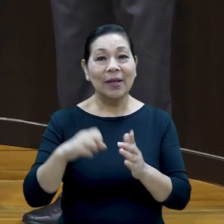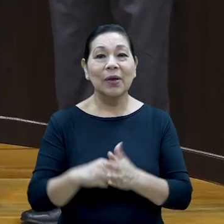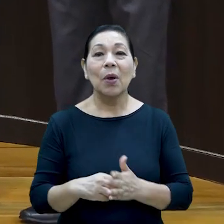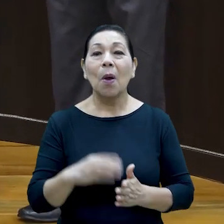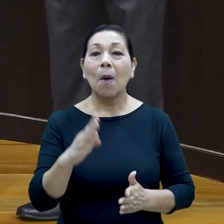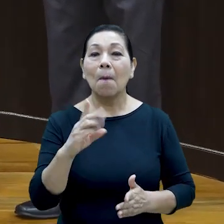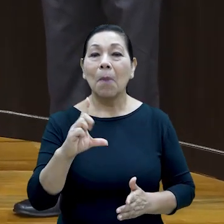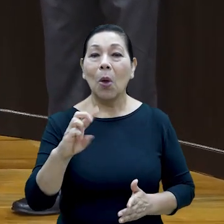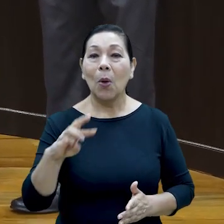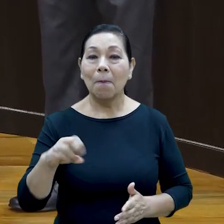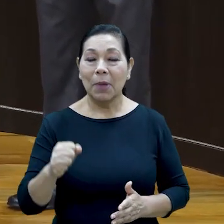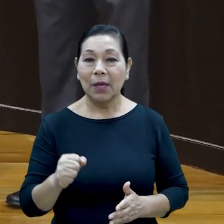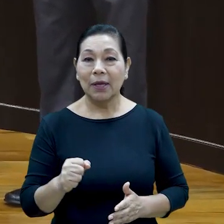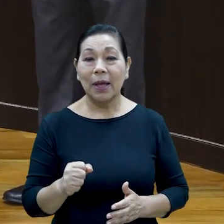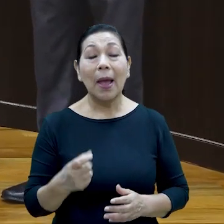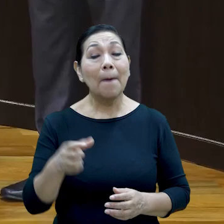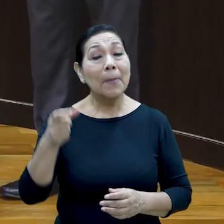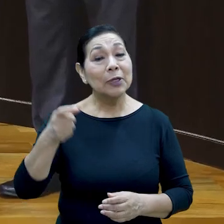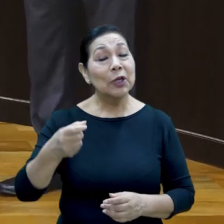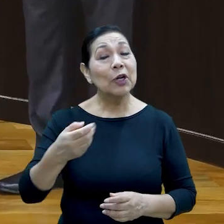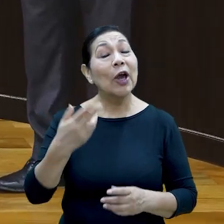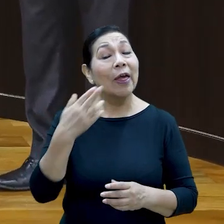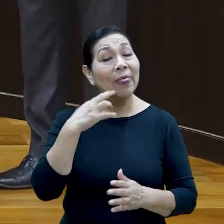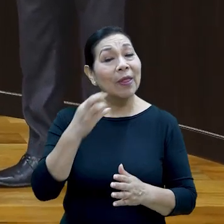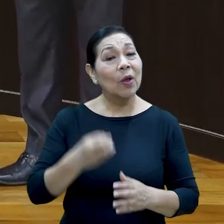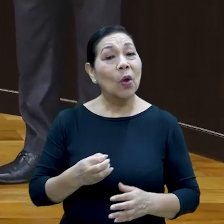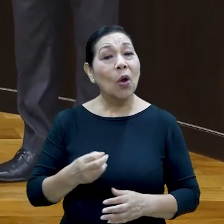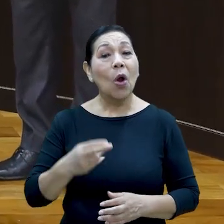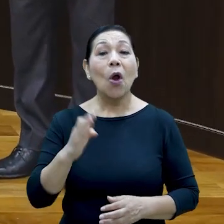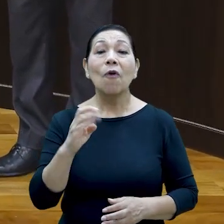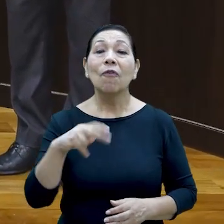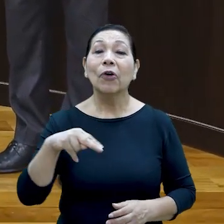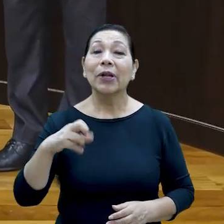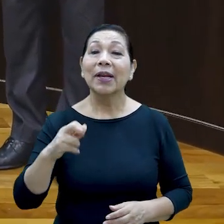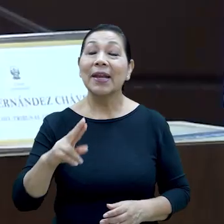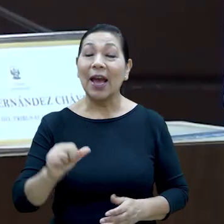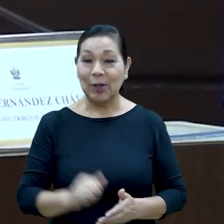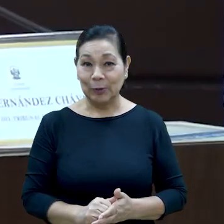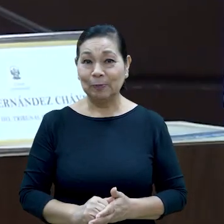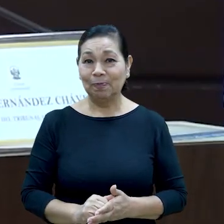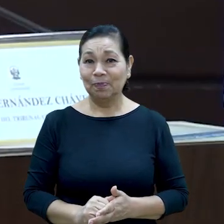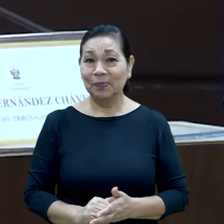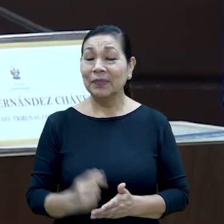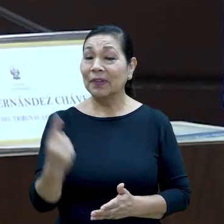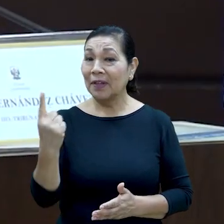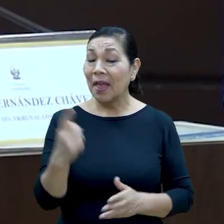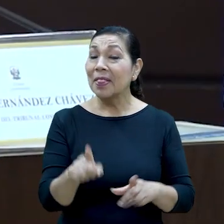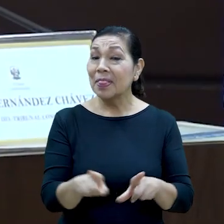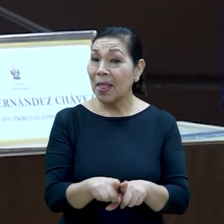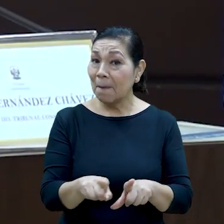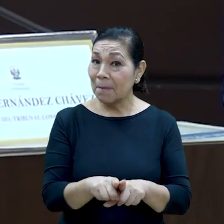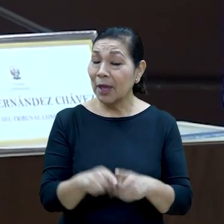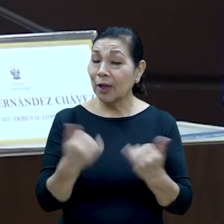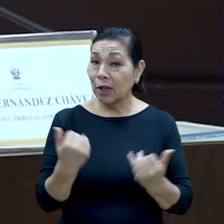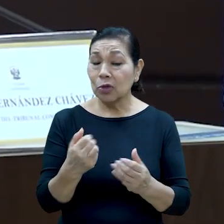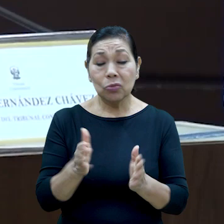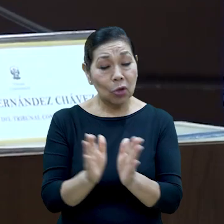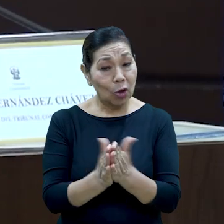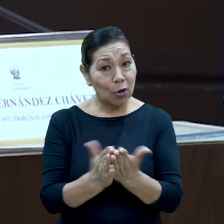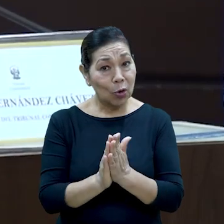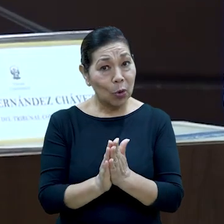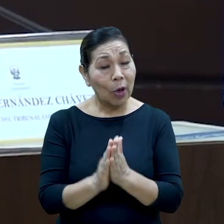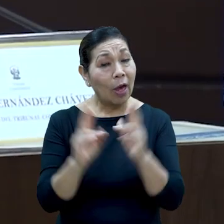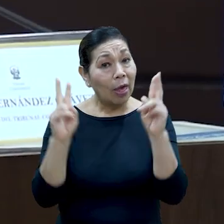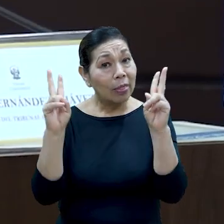TC, Ernesto Blume Fortini, y la especialista en Derecho Constitucional Lourdes Flores Nano. El magistrado Hernández Chávez sostuvo que esta obra